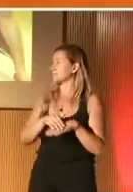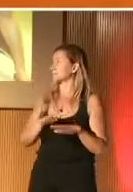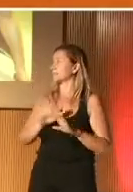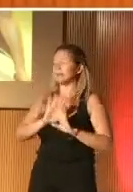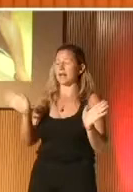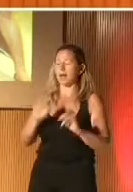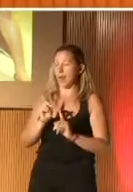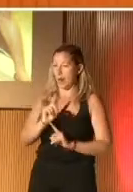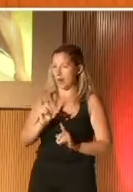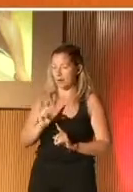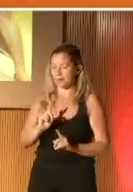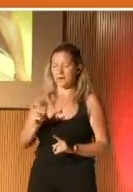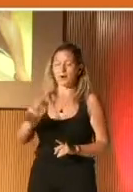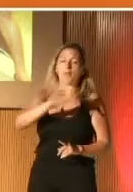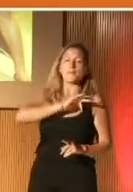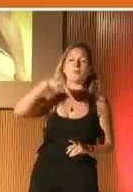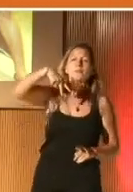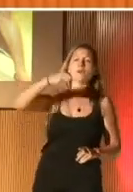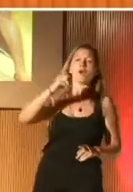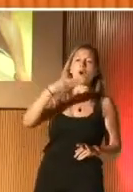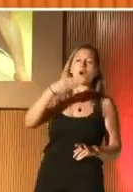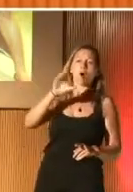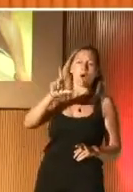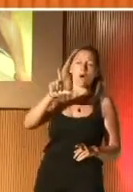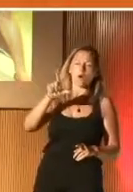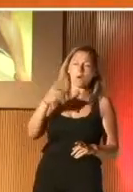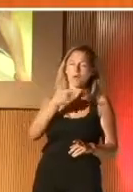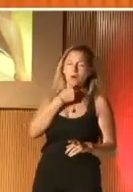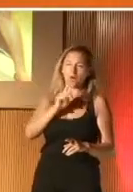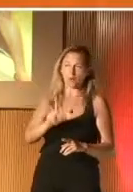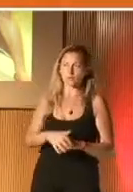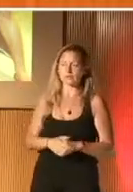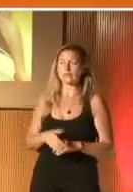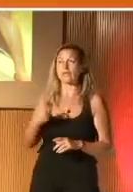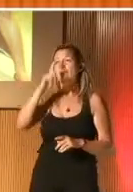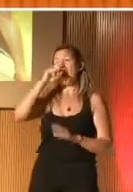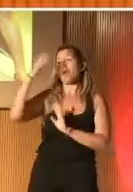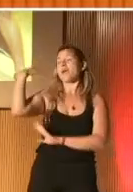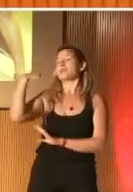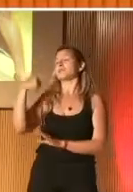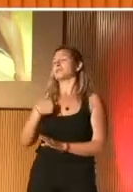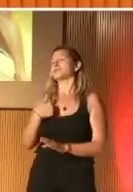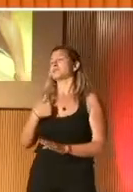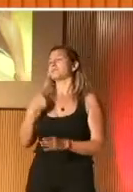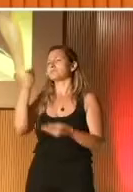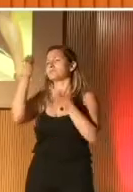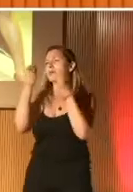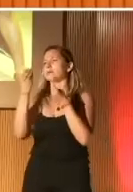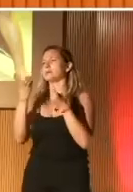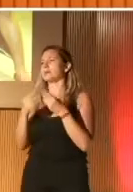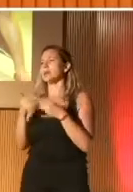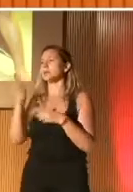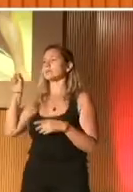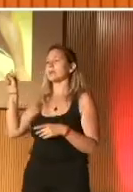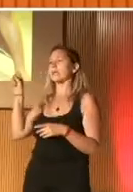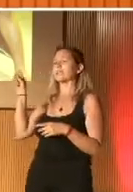No, los del premio Nobel no creo que les guste. Así que hace unos años decidí pasar a la posteridad batiendo este récord